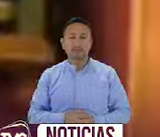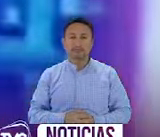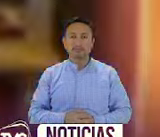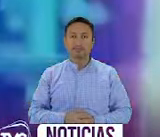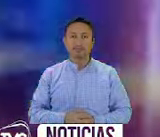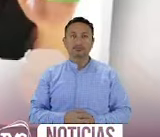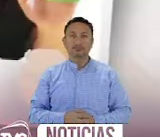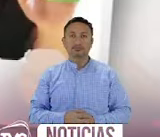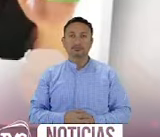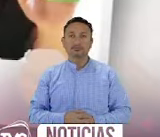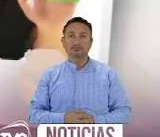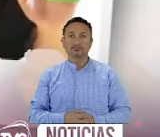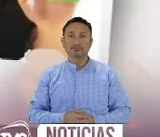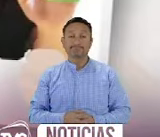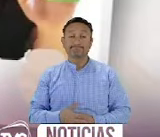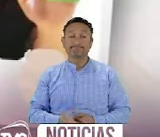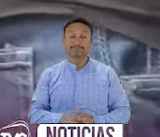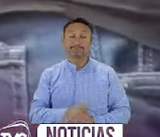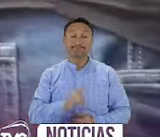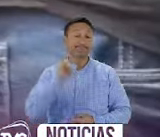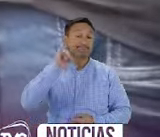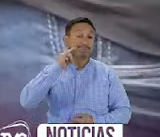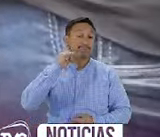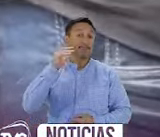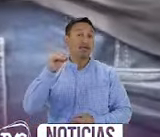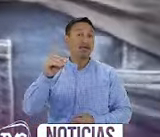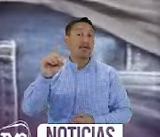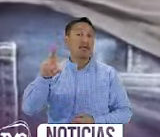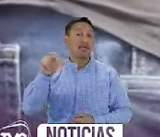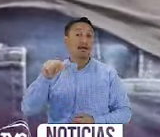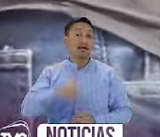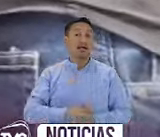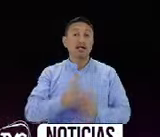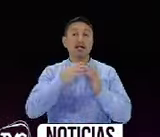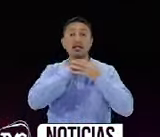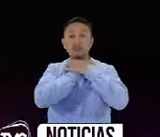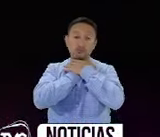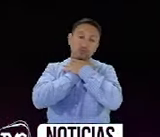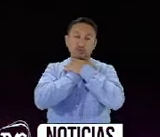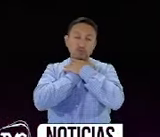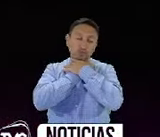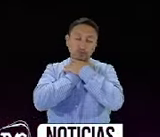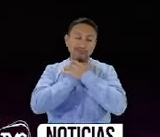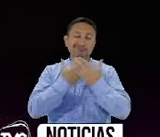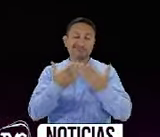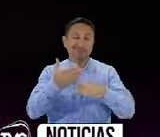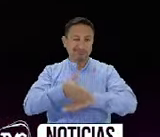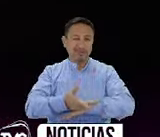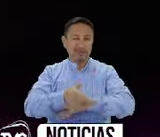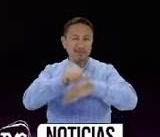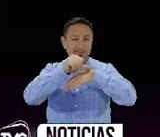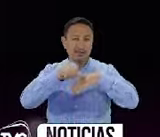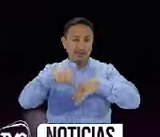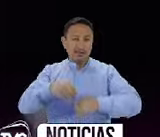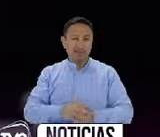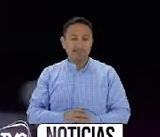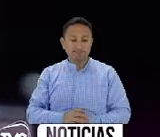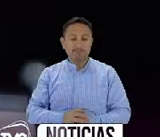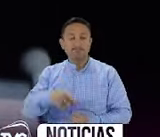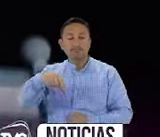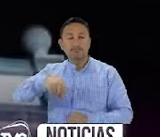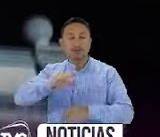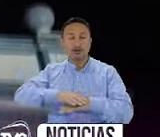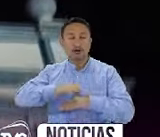La pequeña Dana habría sido asfixiada. Luego de la autopsia, se determinó que fue por obstrucción de las